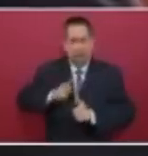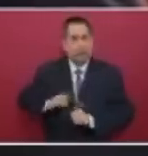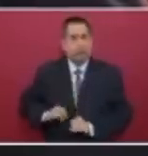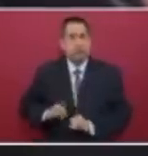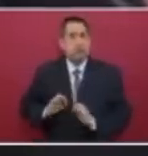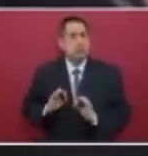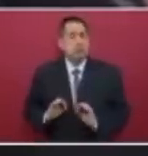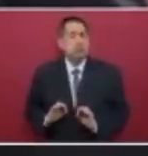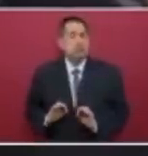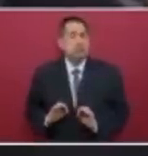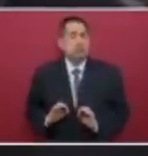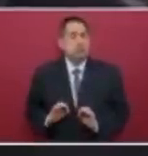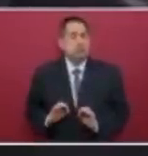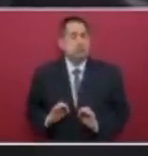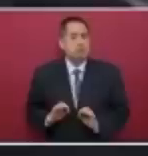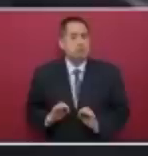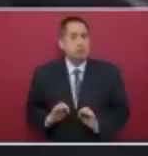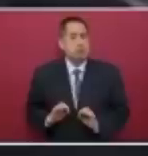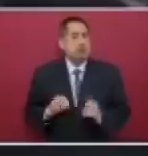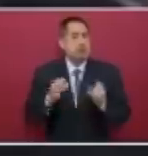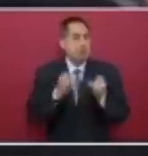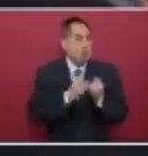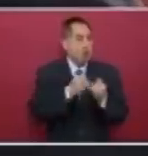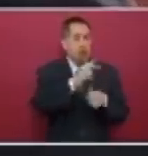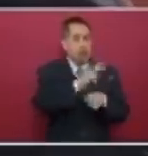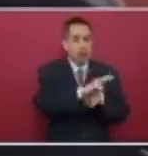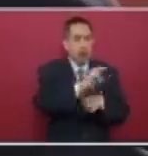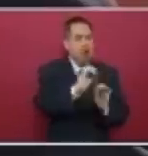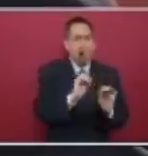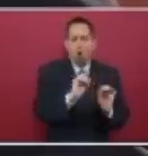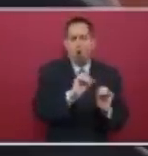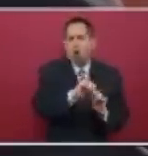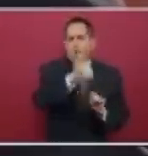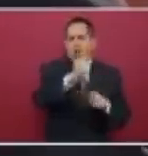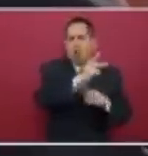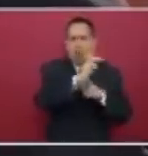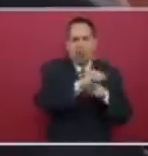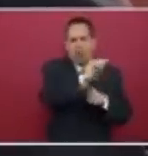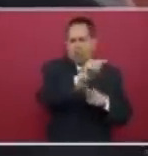y lo haríamos en cualquier otro caso